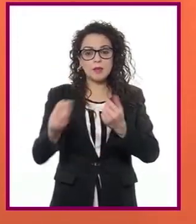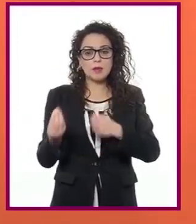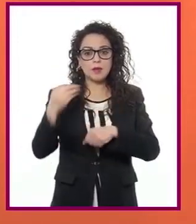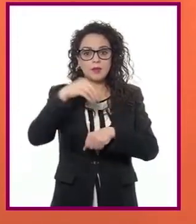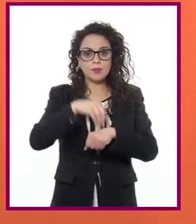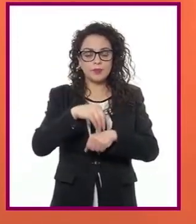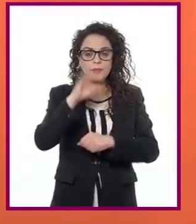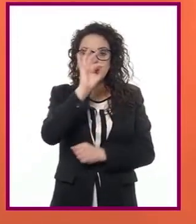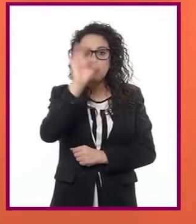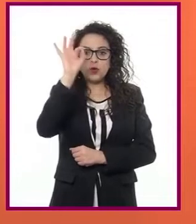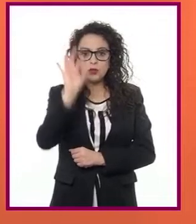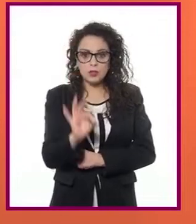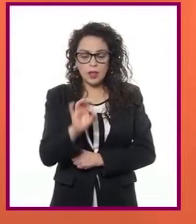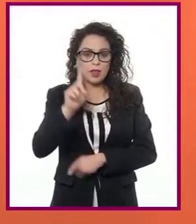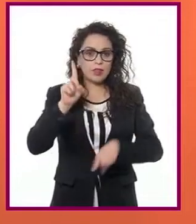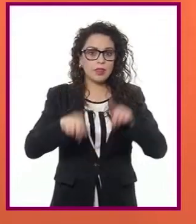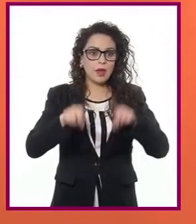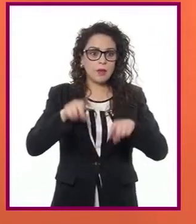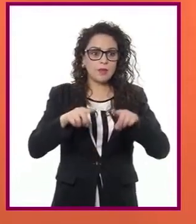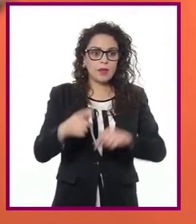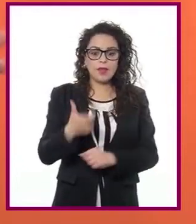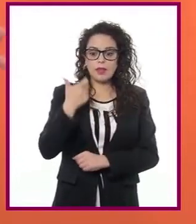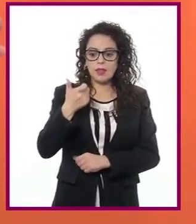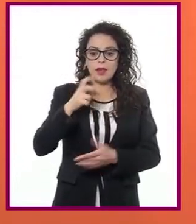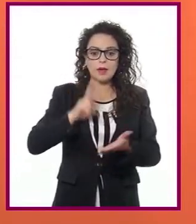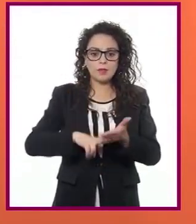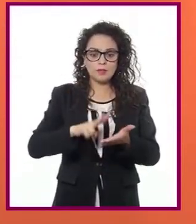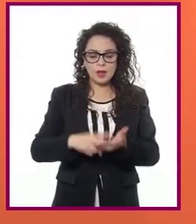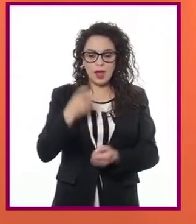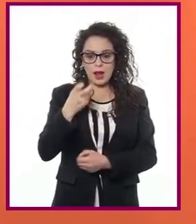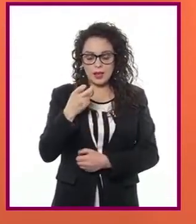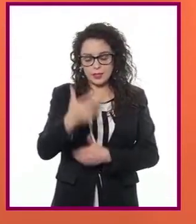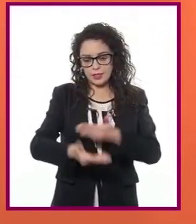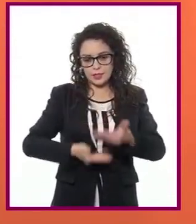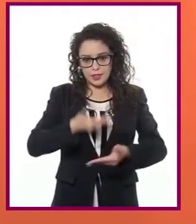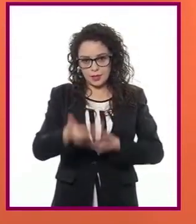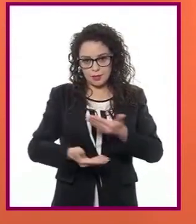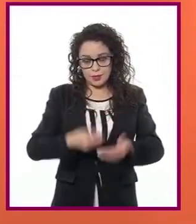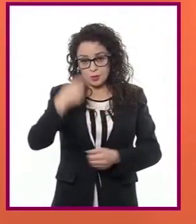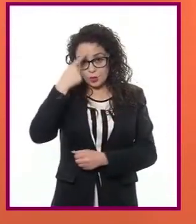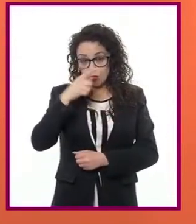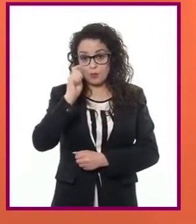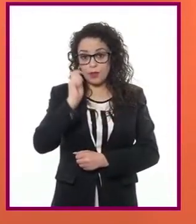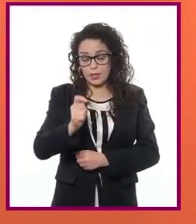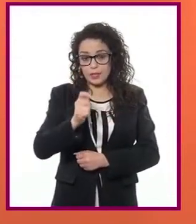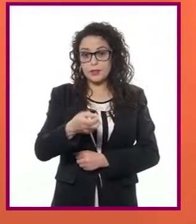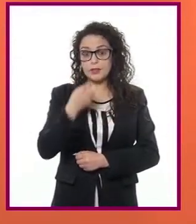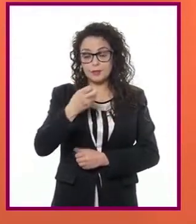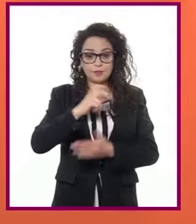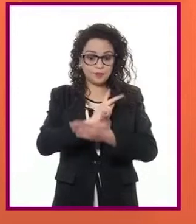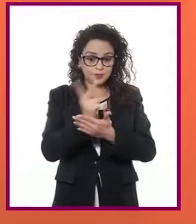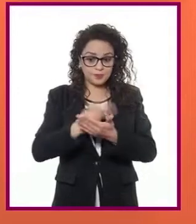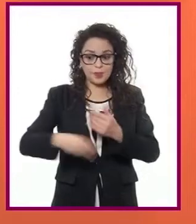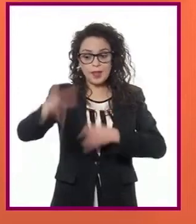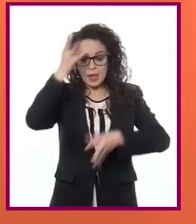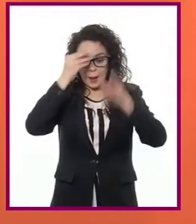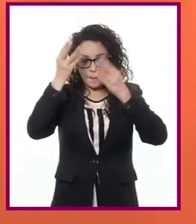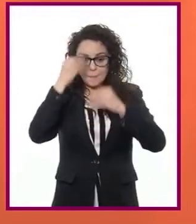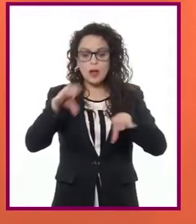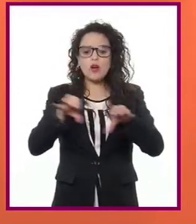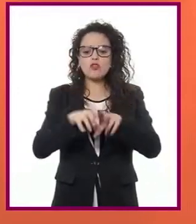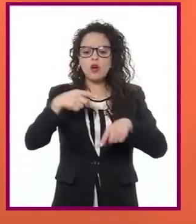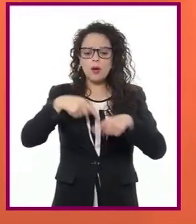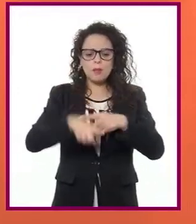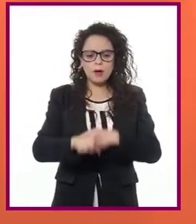un porcentaje dependiendo del costo del producto o servicio. Para lograr el aprendizaje de esta sesión, comenzaremos con la